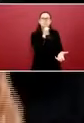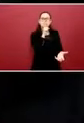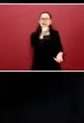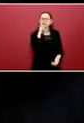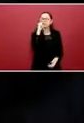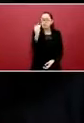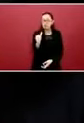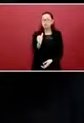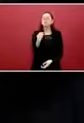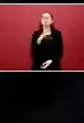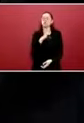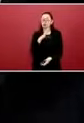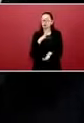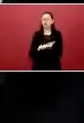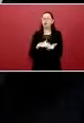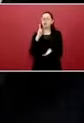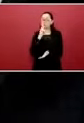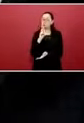Tenemos pruebas